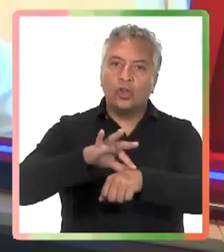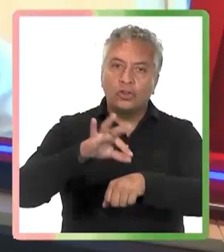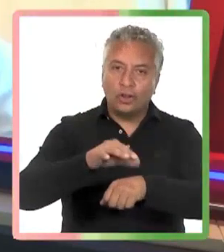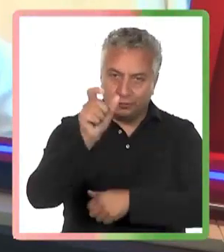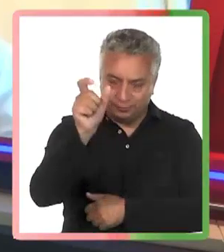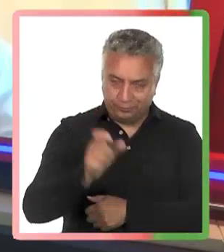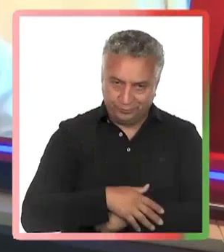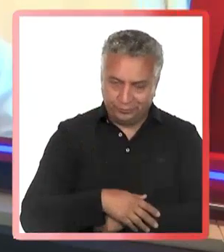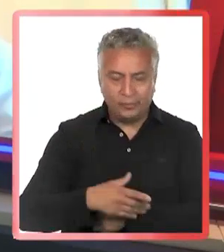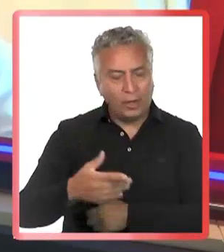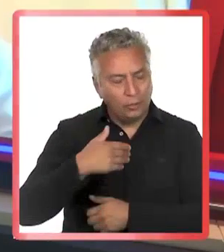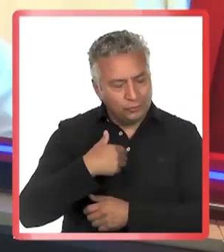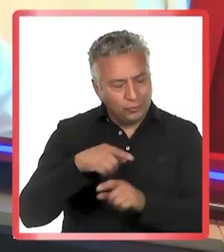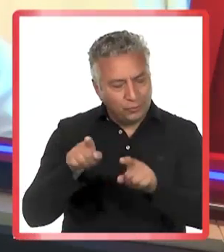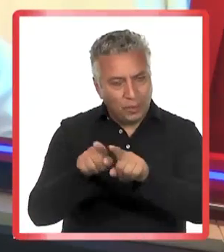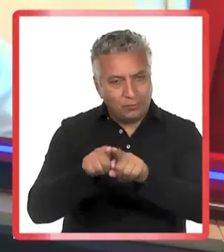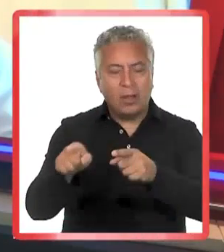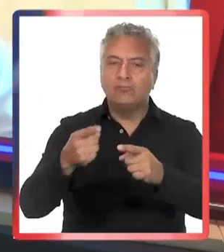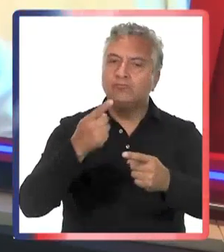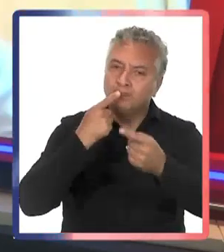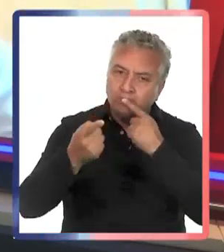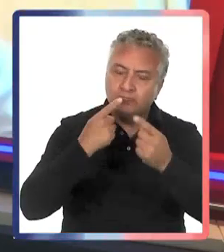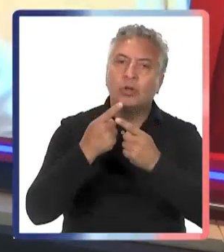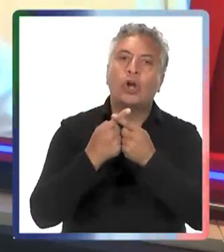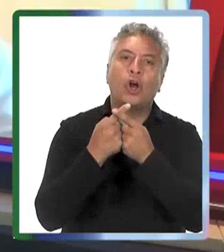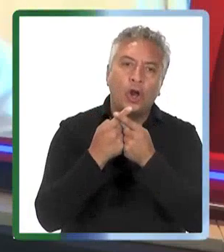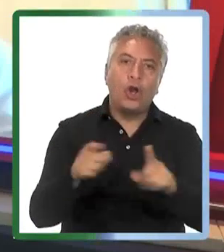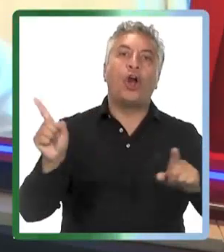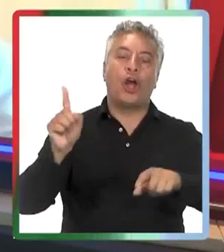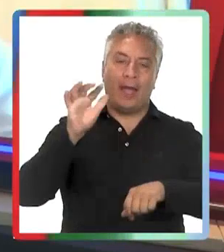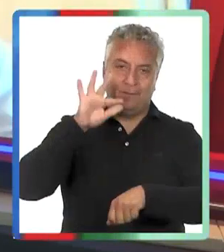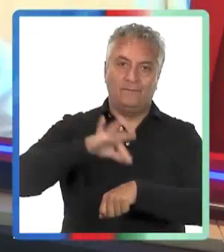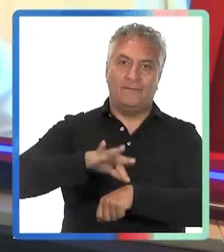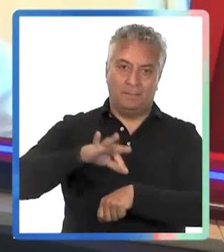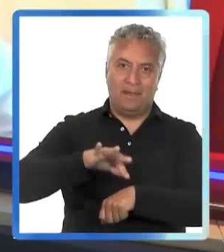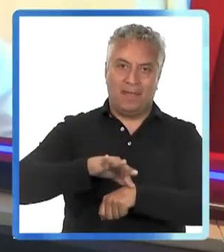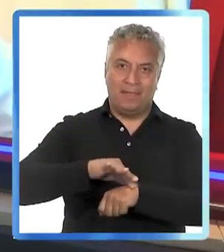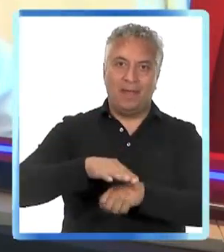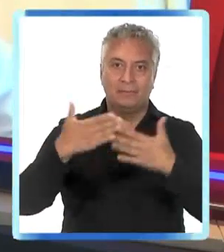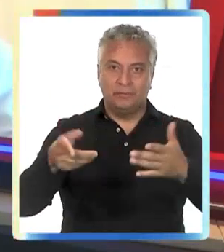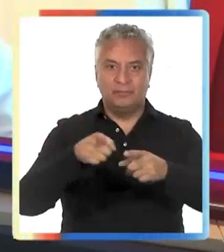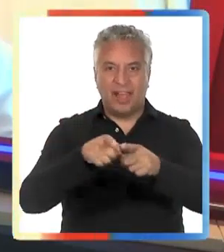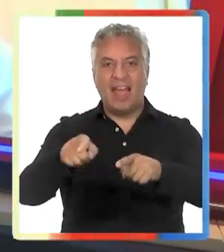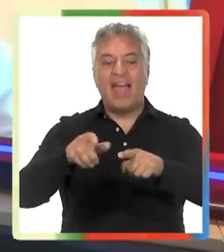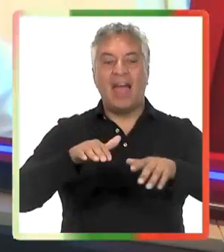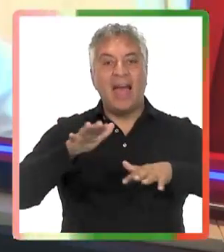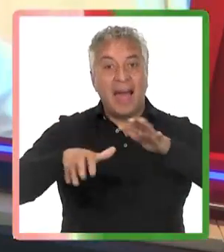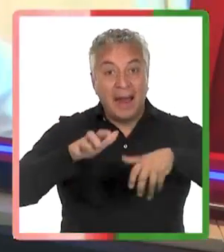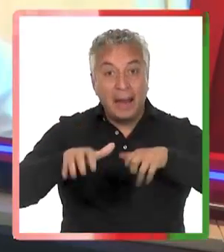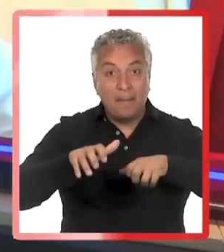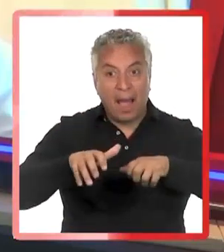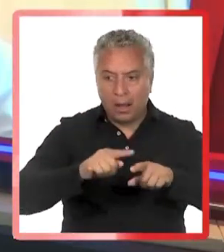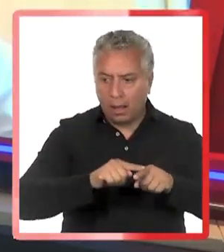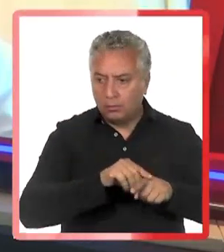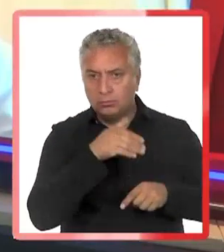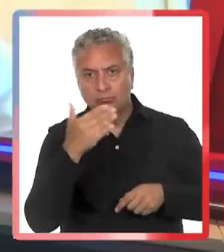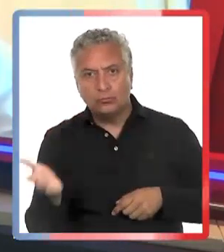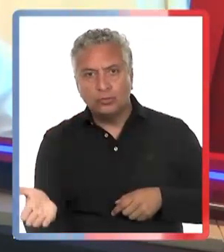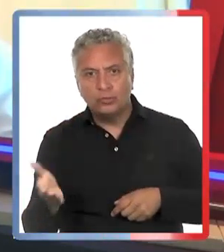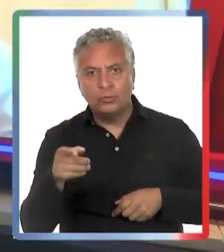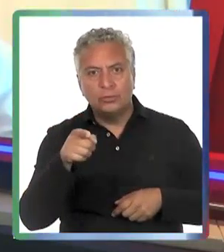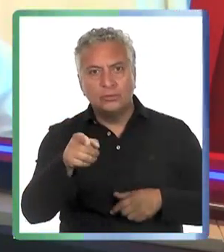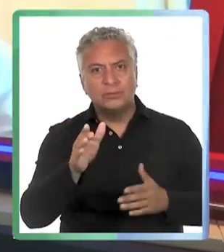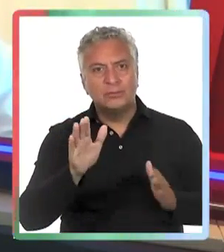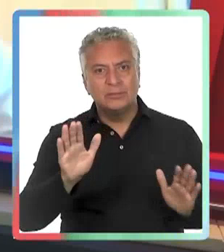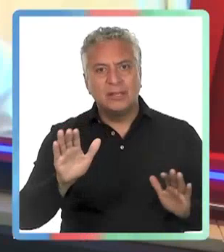Doctor Carlos Pérez, le propongo que hablemos de otra zoonosis, de otra enfermedad que ha pasado desde los animales a los seres